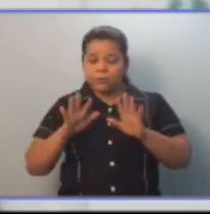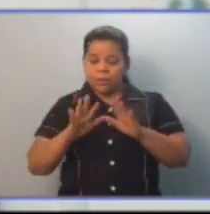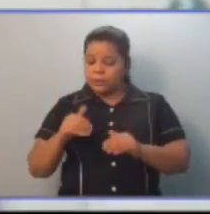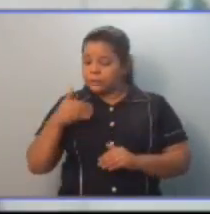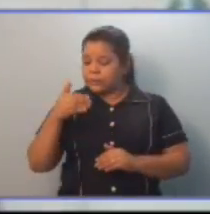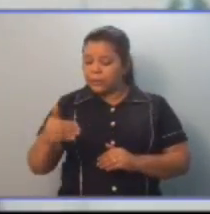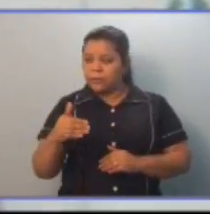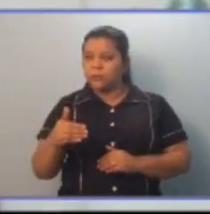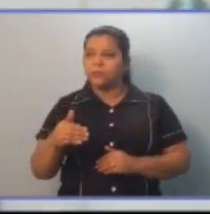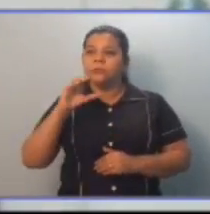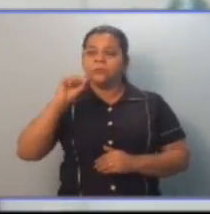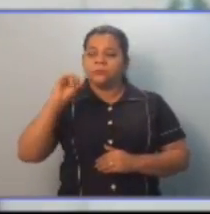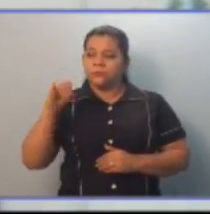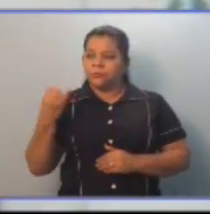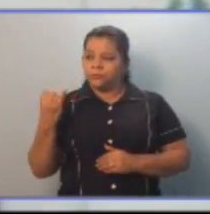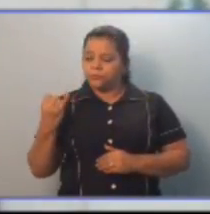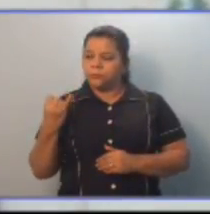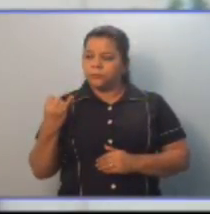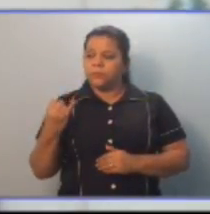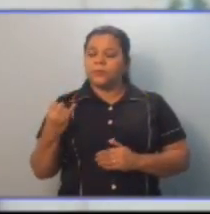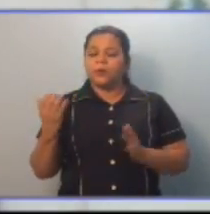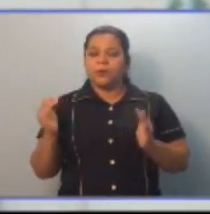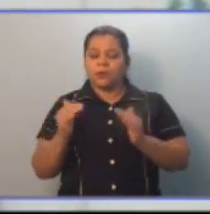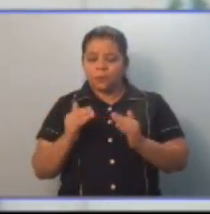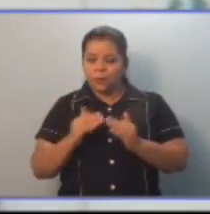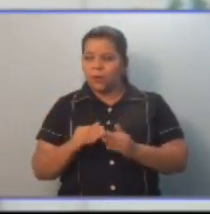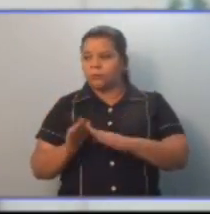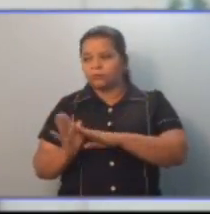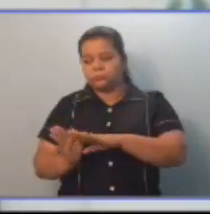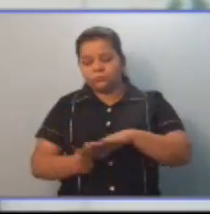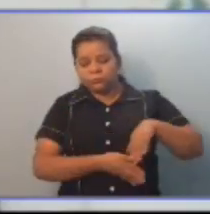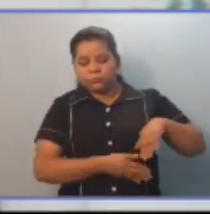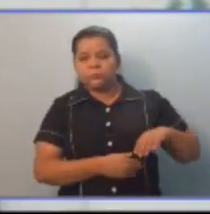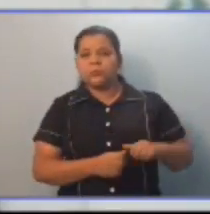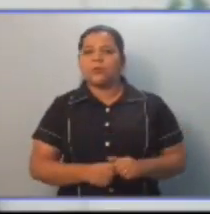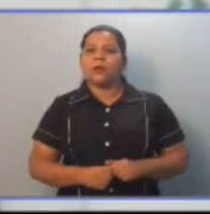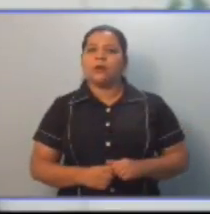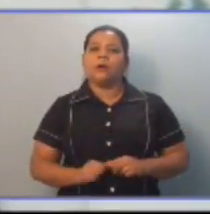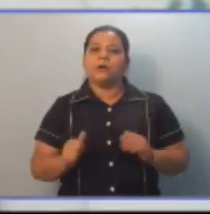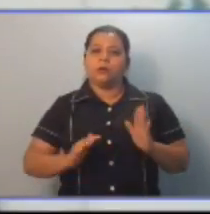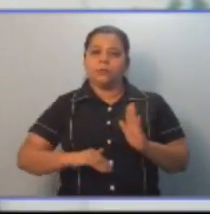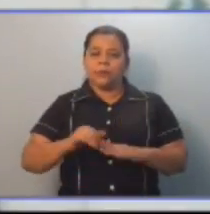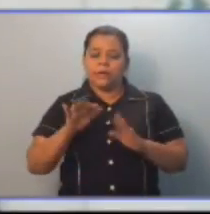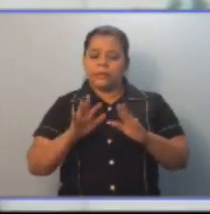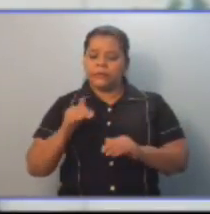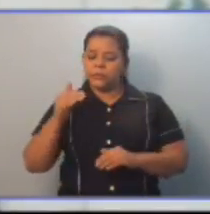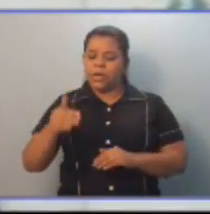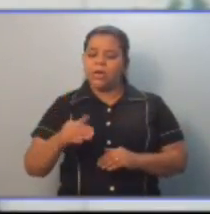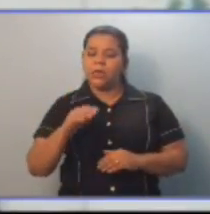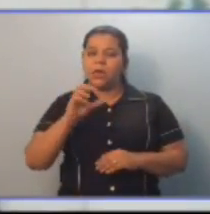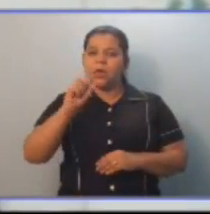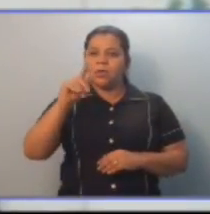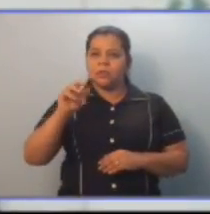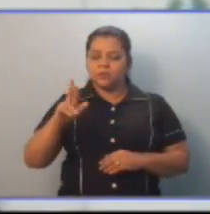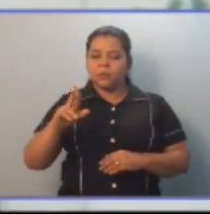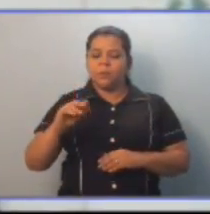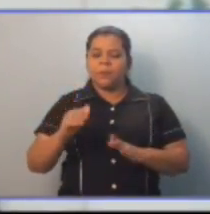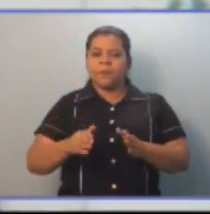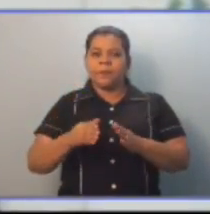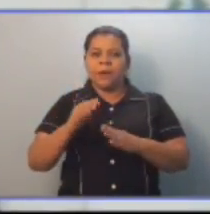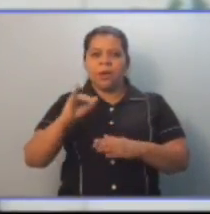de lo Constitucional de la Corte Suprema de Justicia y por otro lado, más de 10 años en la Superintendencia de Competencia, donde actualmente